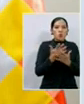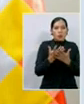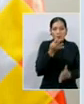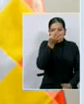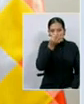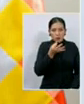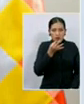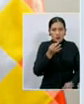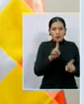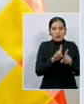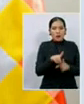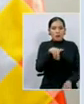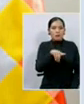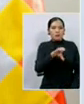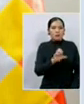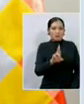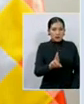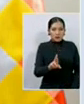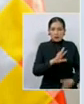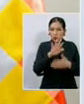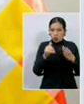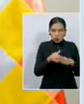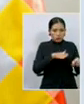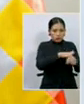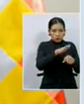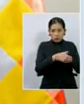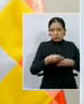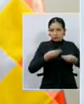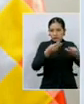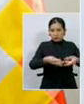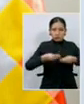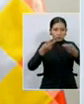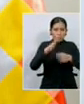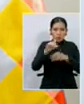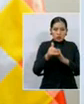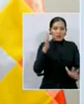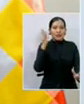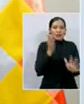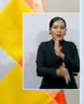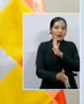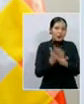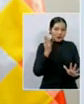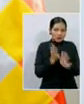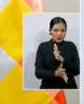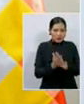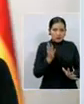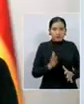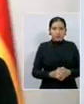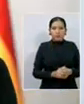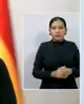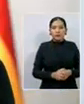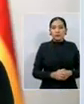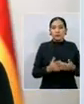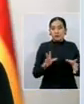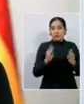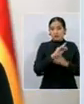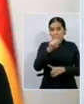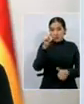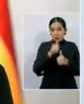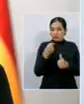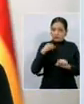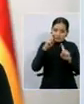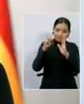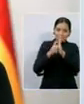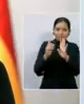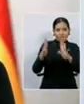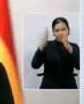por 3.5% de crecimiento económico. Pero también le estamos diciendo al país, ahora, ¿qué hacemos? Si tenemos esa estabilidad,